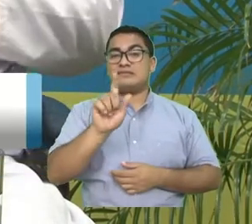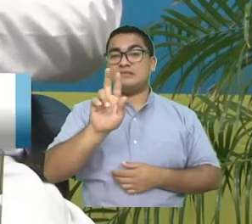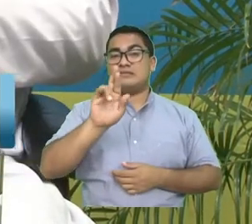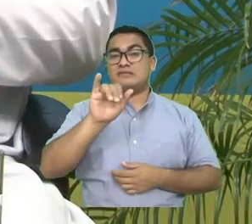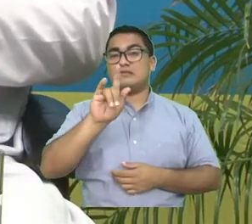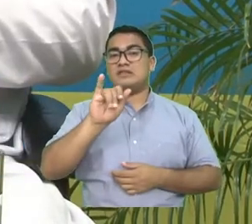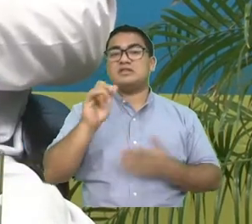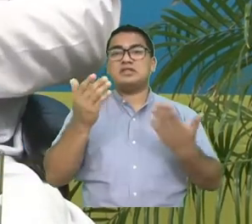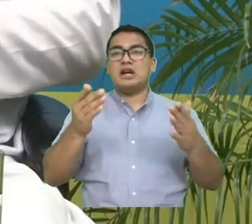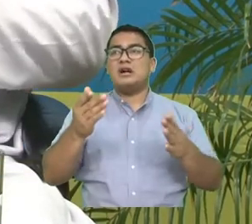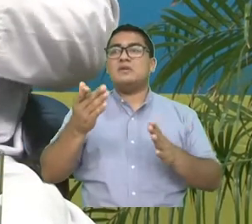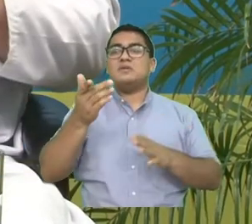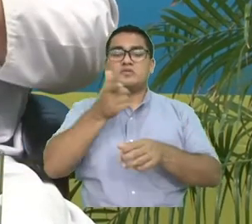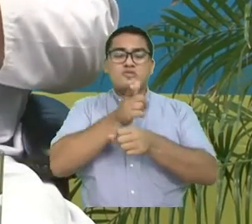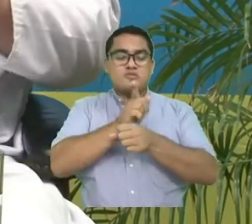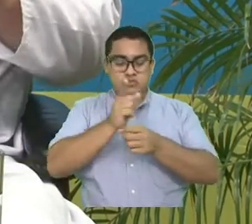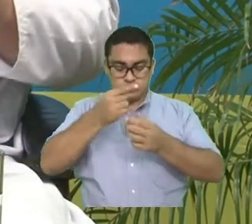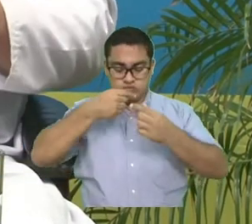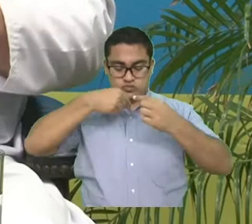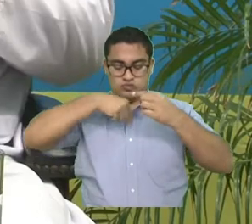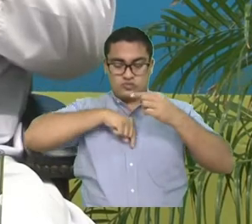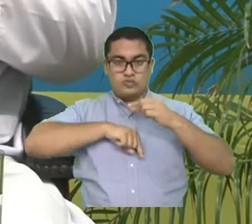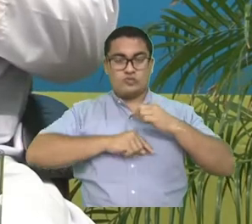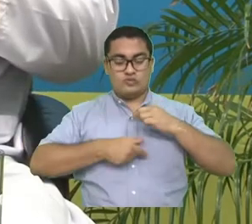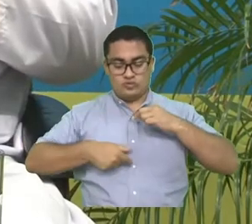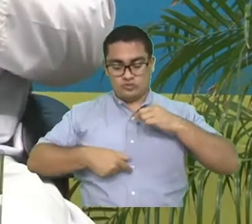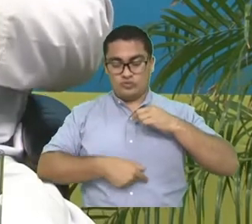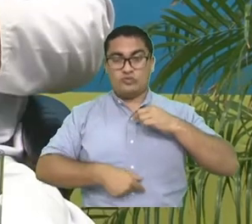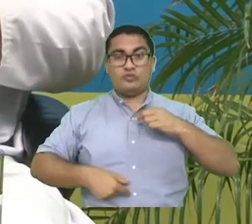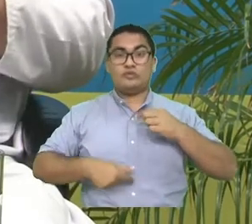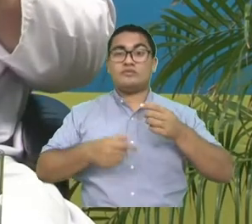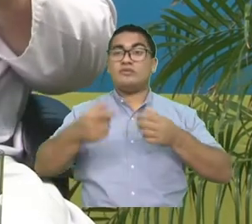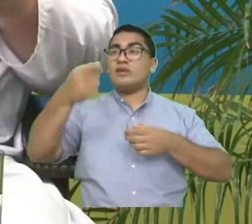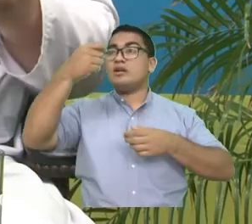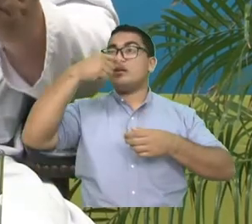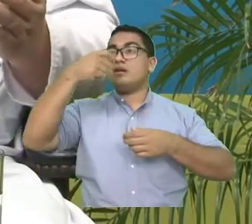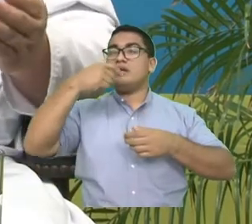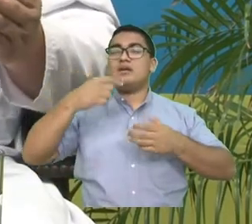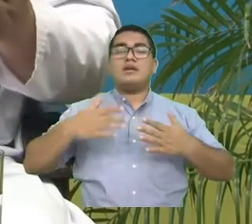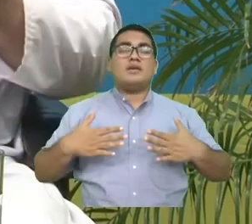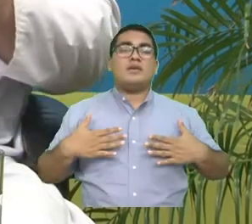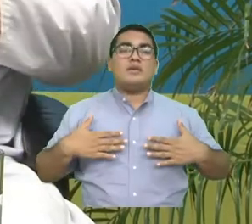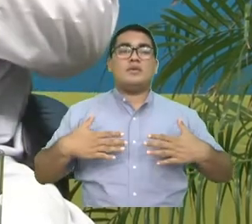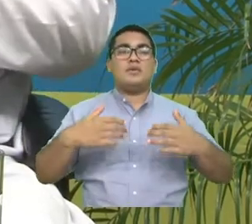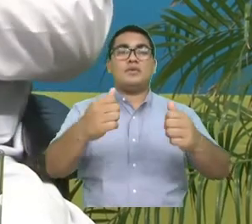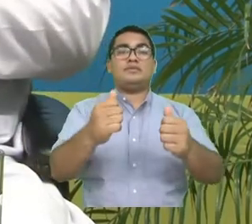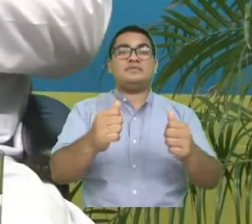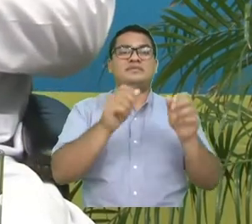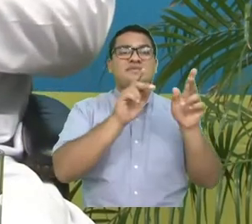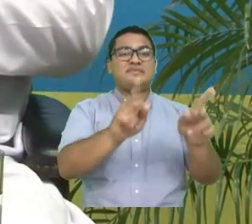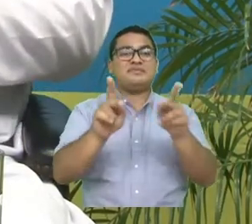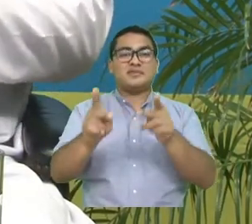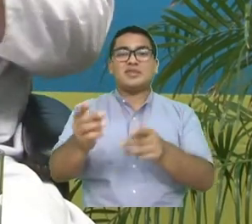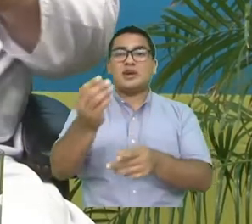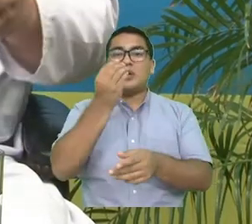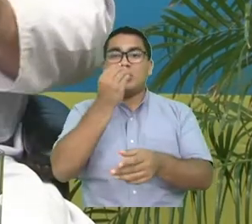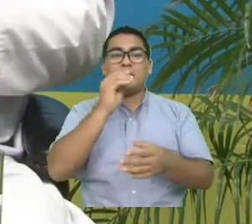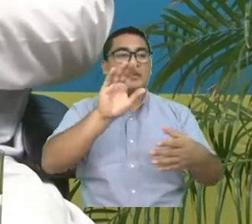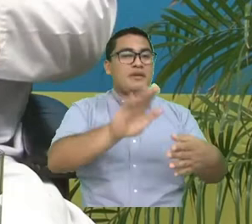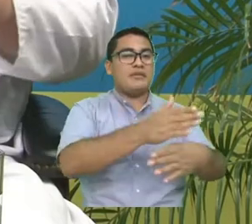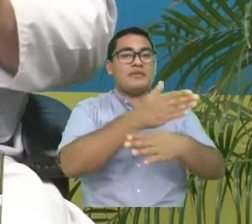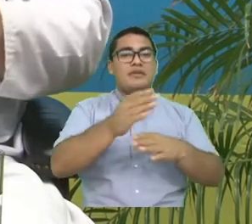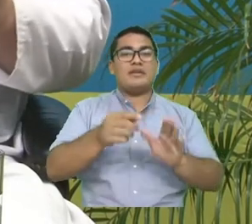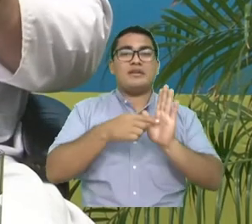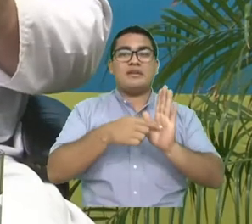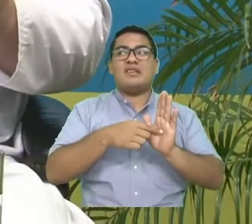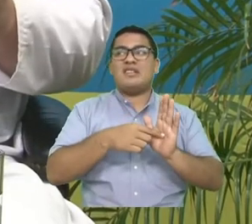el tratamiento me puedo sentir mejor. ¿Qué pasa? Obviamente, a veces nosotros comemos muy diferente. Te voy a poner un ejemplo. En